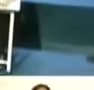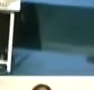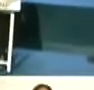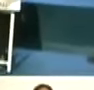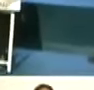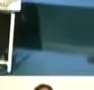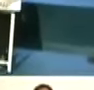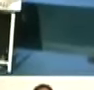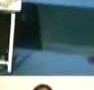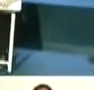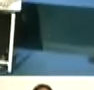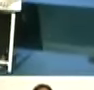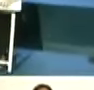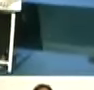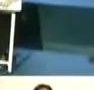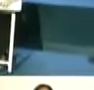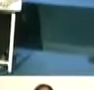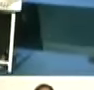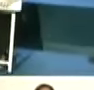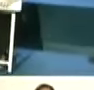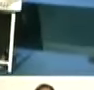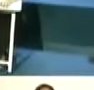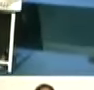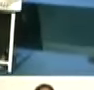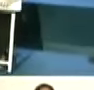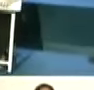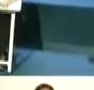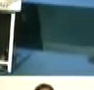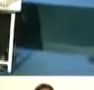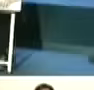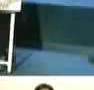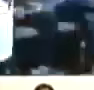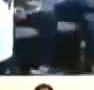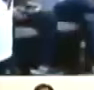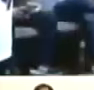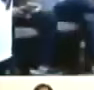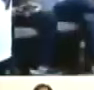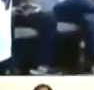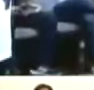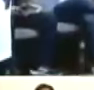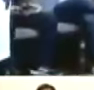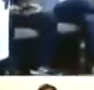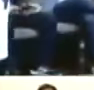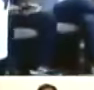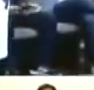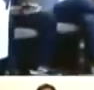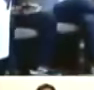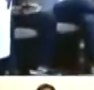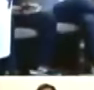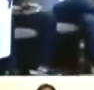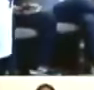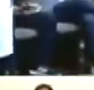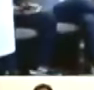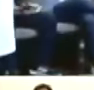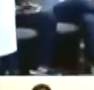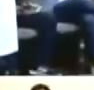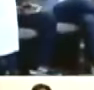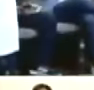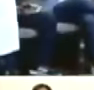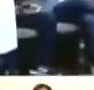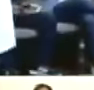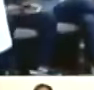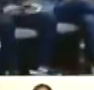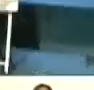es participar, votar y dejar la huella y la firma de uno para la historia por el rescate de nuestra